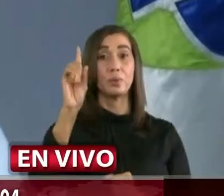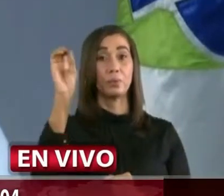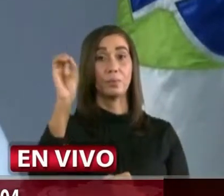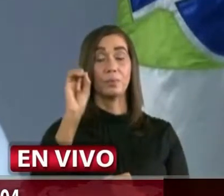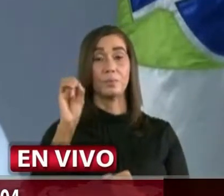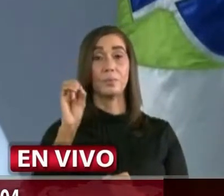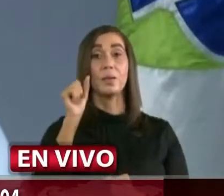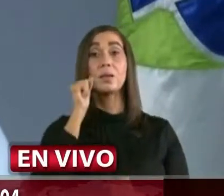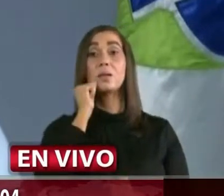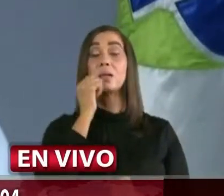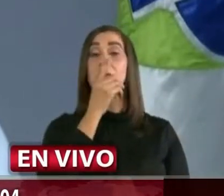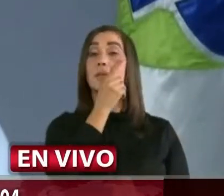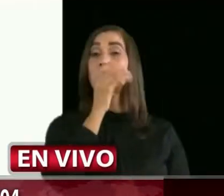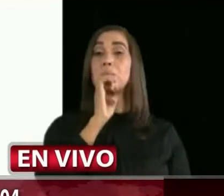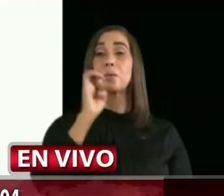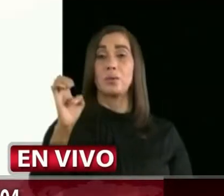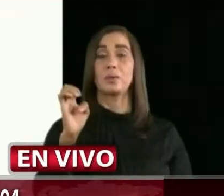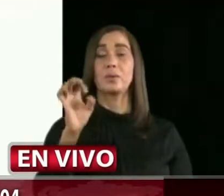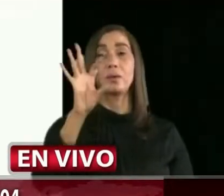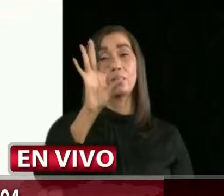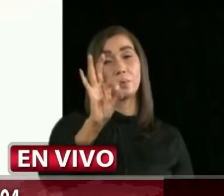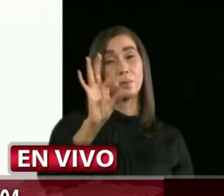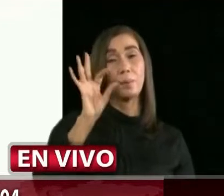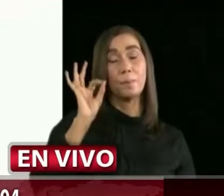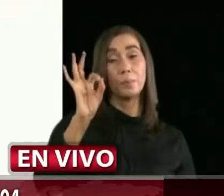10.01% Santo Domingo Este,